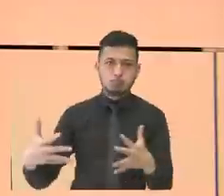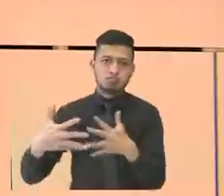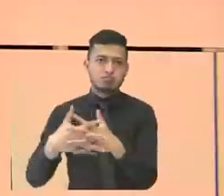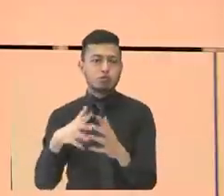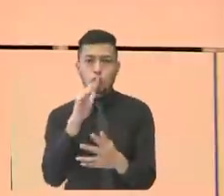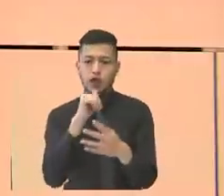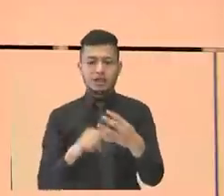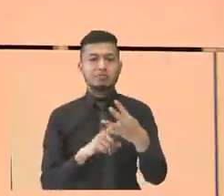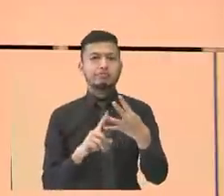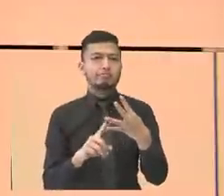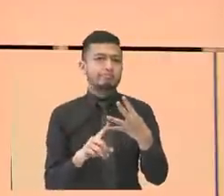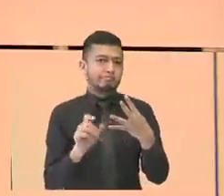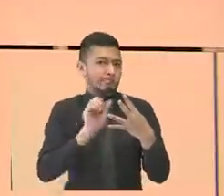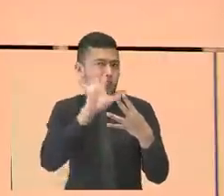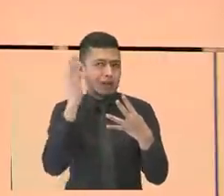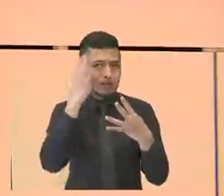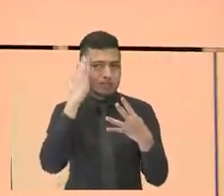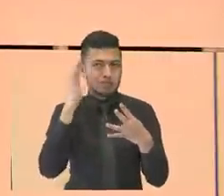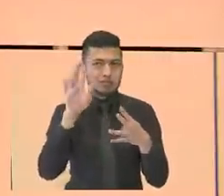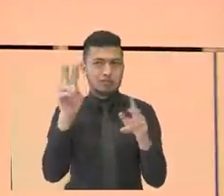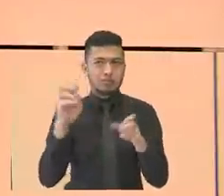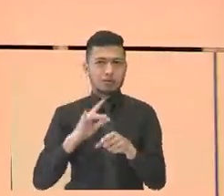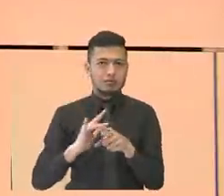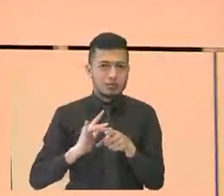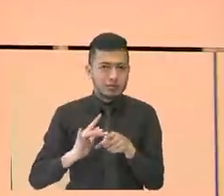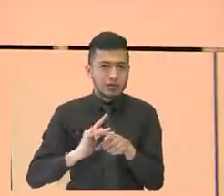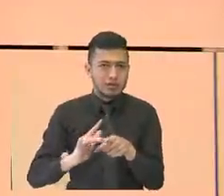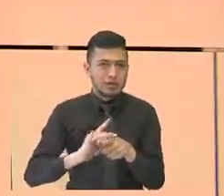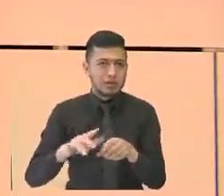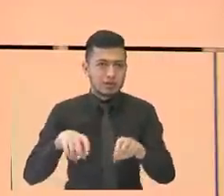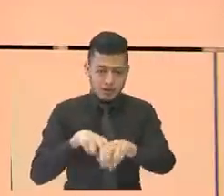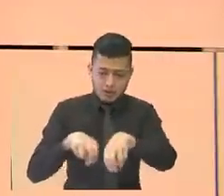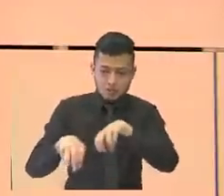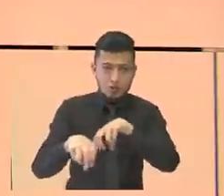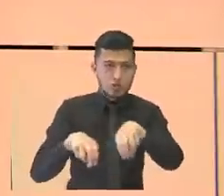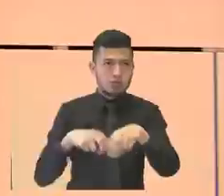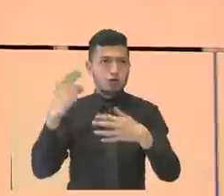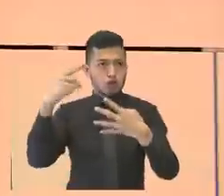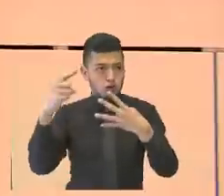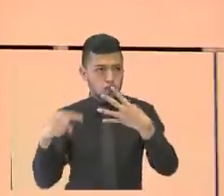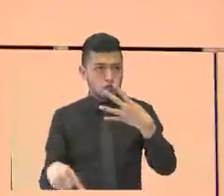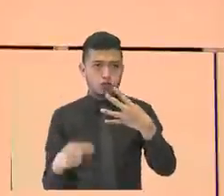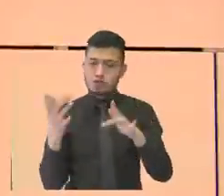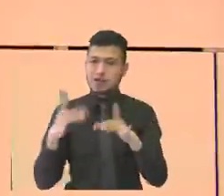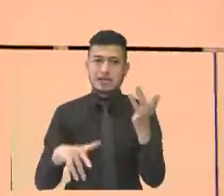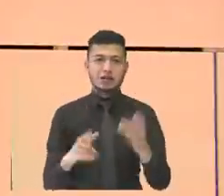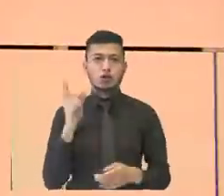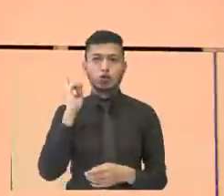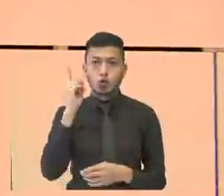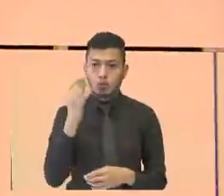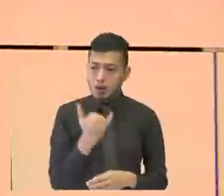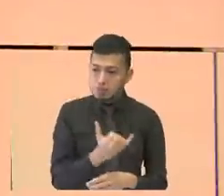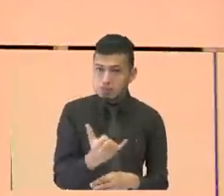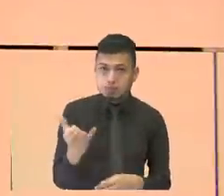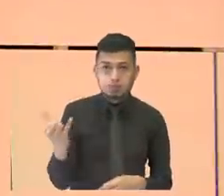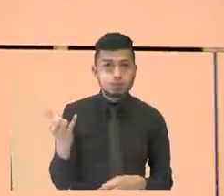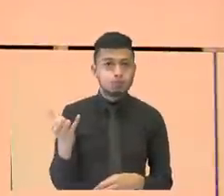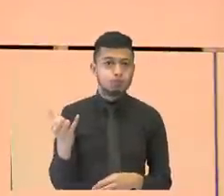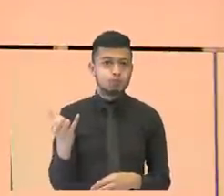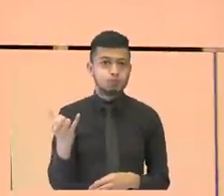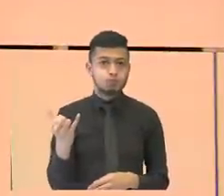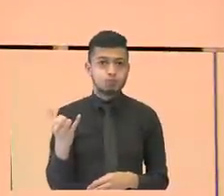claramente tampoco cumple con los criterios de transporte, entre otras cosas porque no estamos optimizando